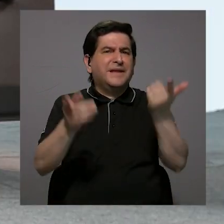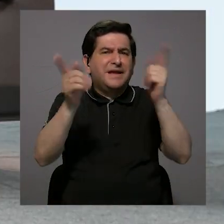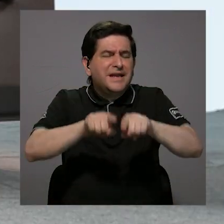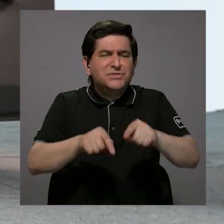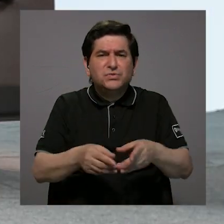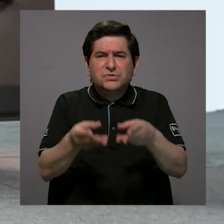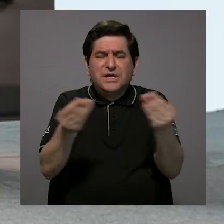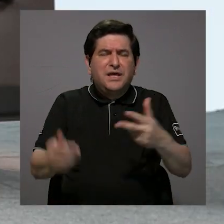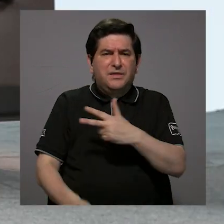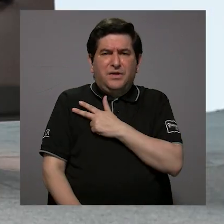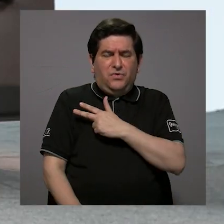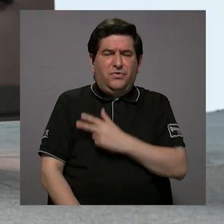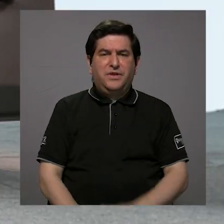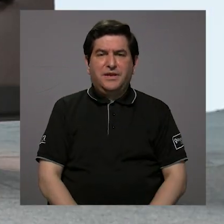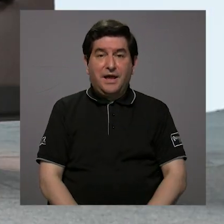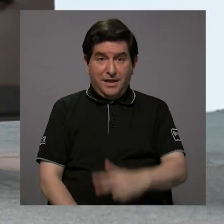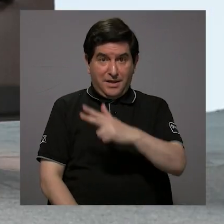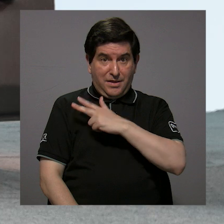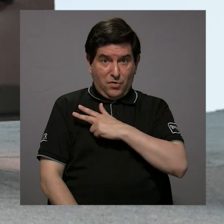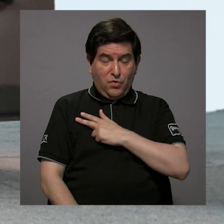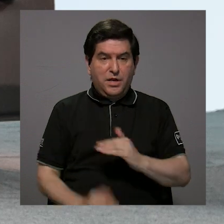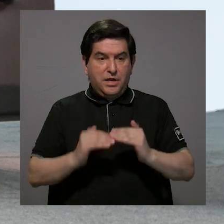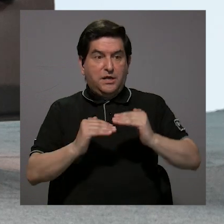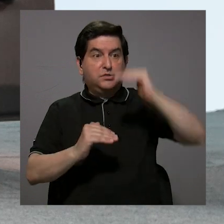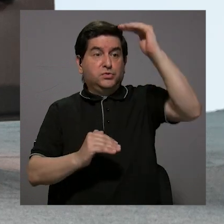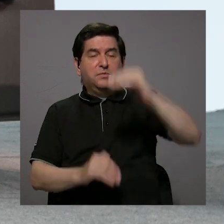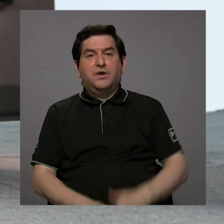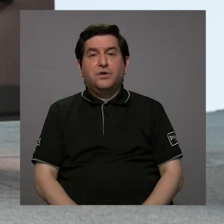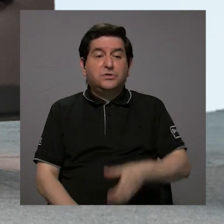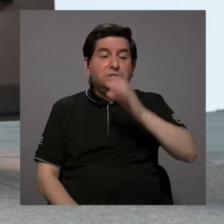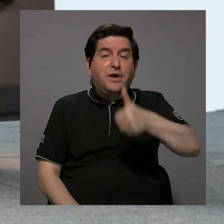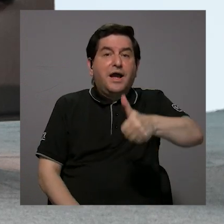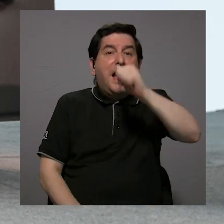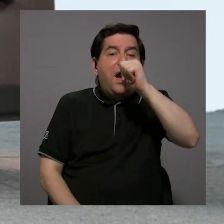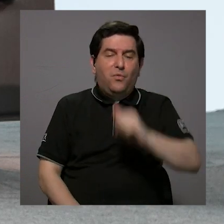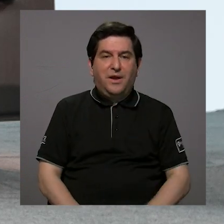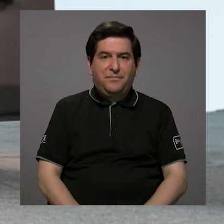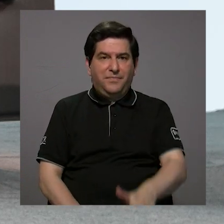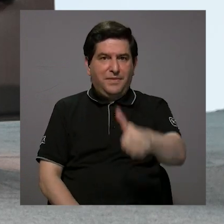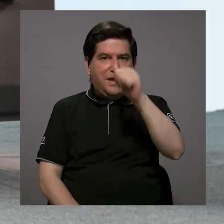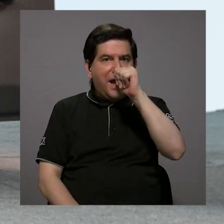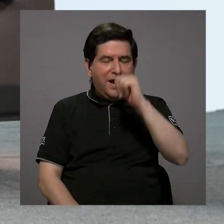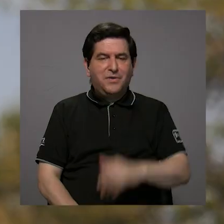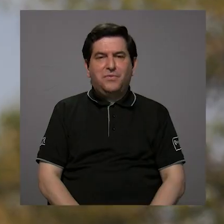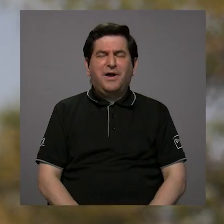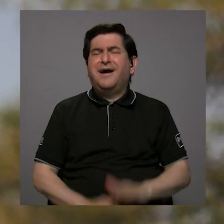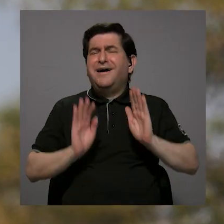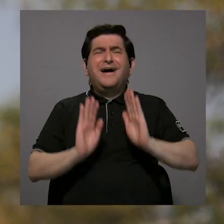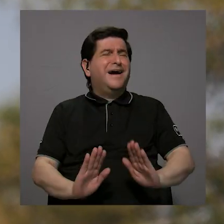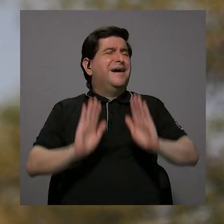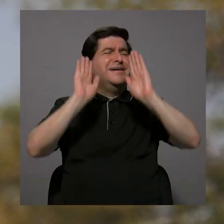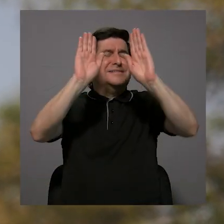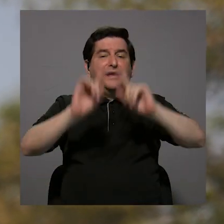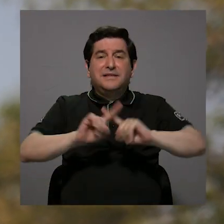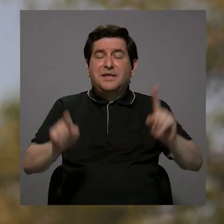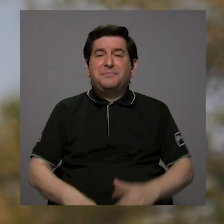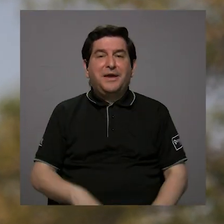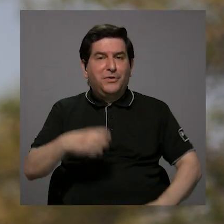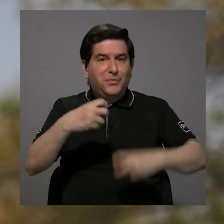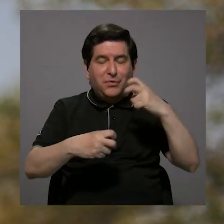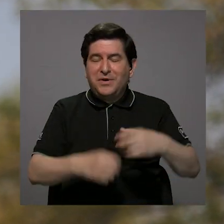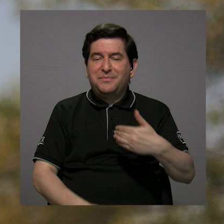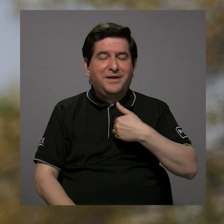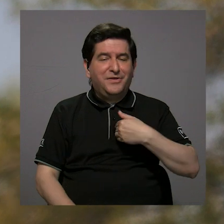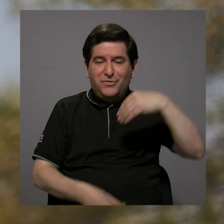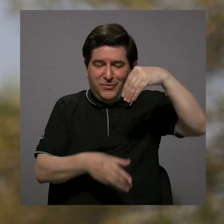¿Qué pasa con la producción de orina? La producción de orina fue más alta cuando tomaron agua. El agua es fantástica, pero tiene el